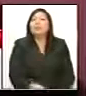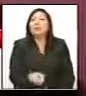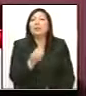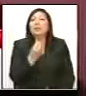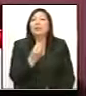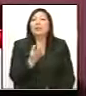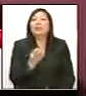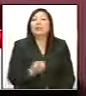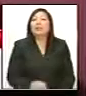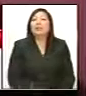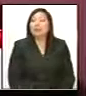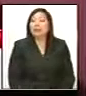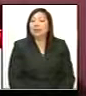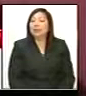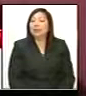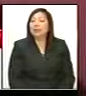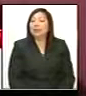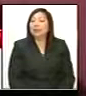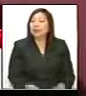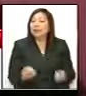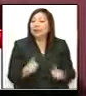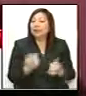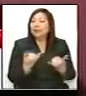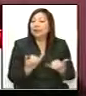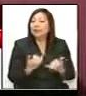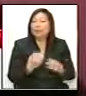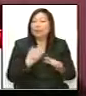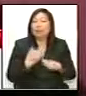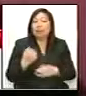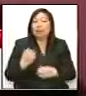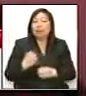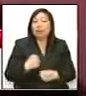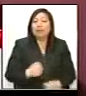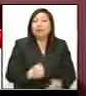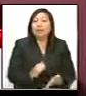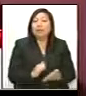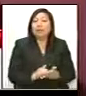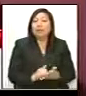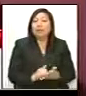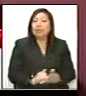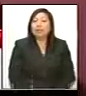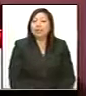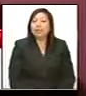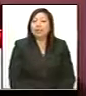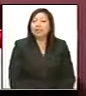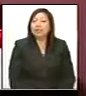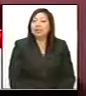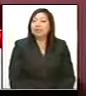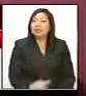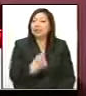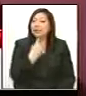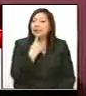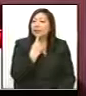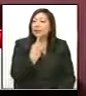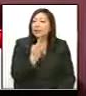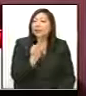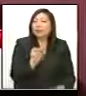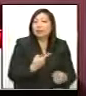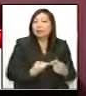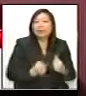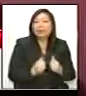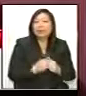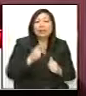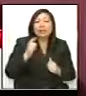alimentos. Ha coincidido con esto con la Defensoría del Pueblo, quien hizo esta exhortación. Se ha reconocido